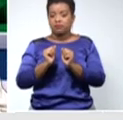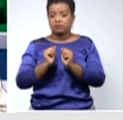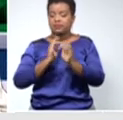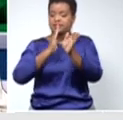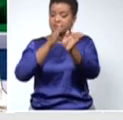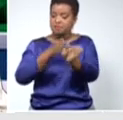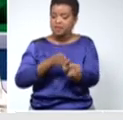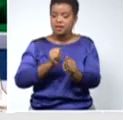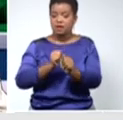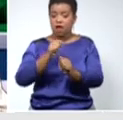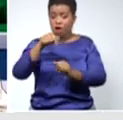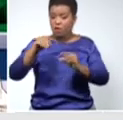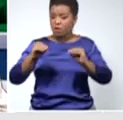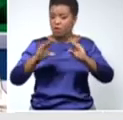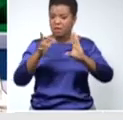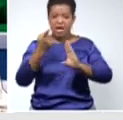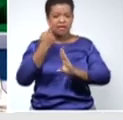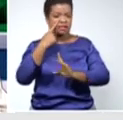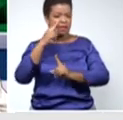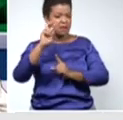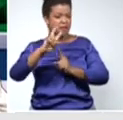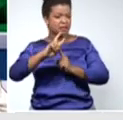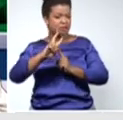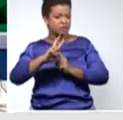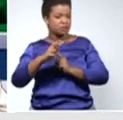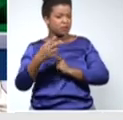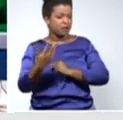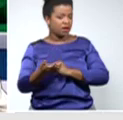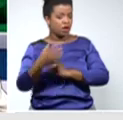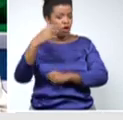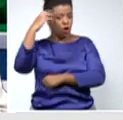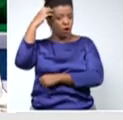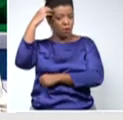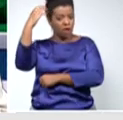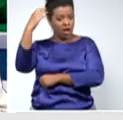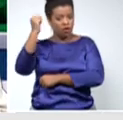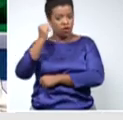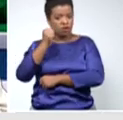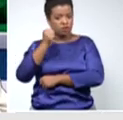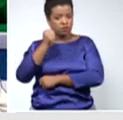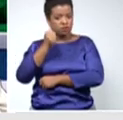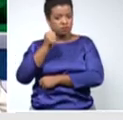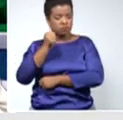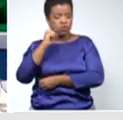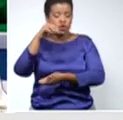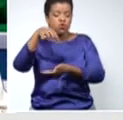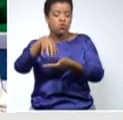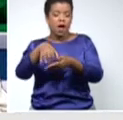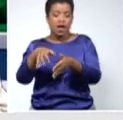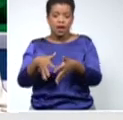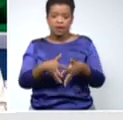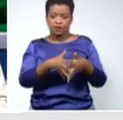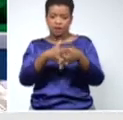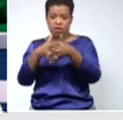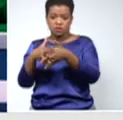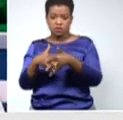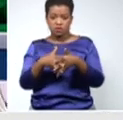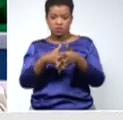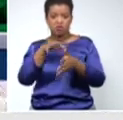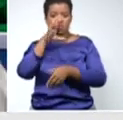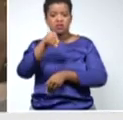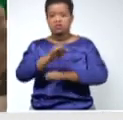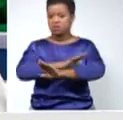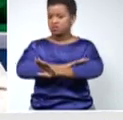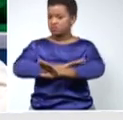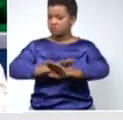mañana veíamos creo que es el gobernador de Texas, cómo él declaró ya